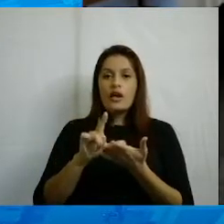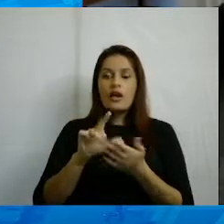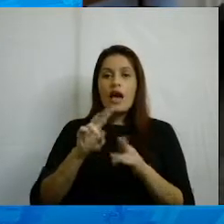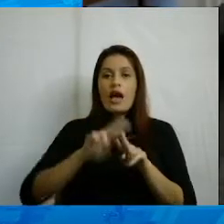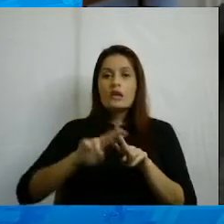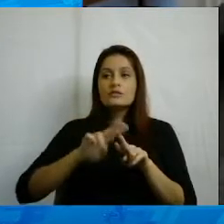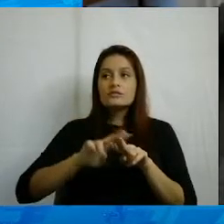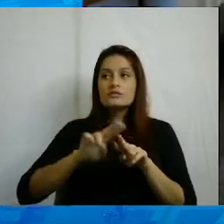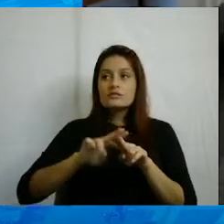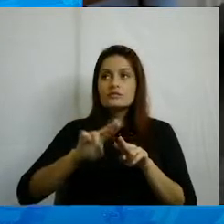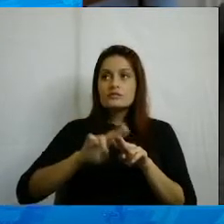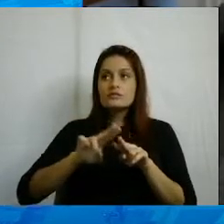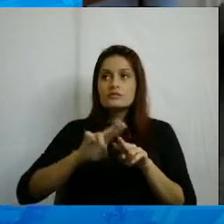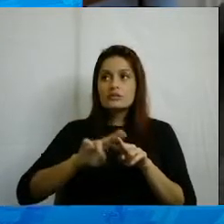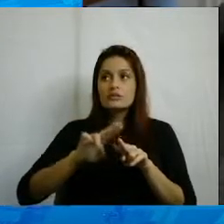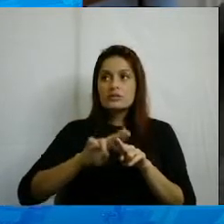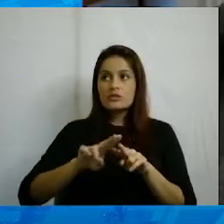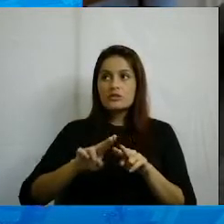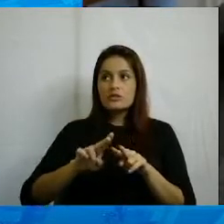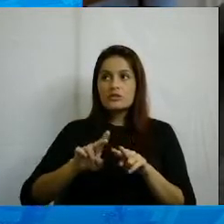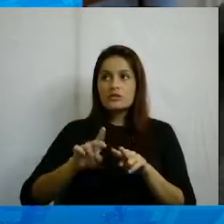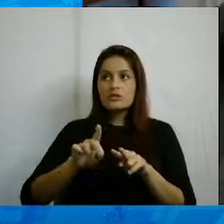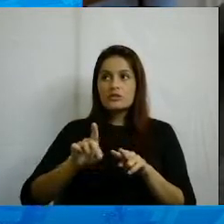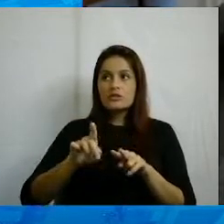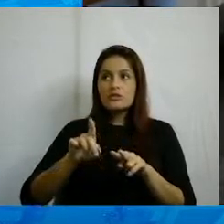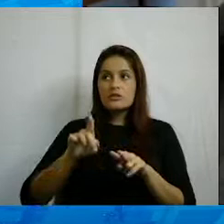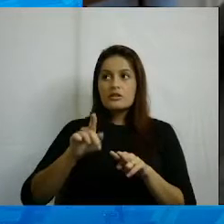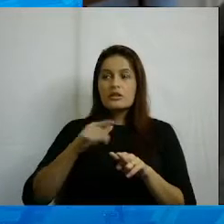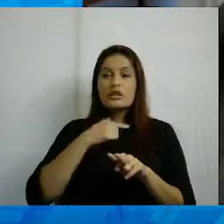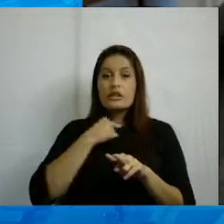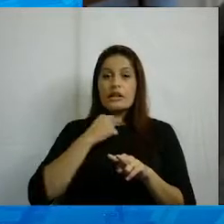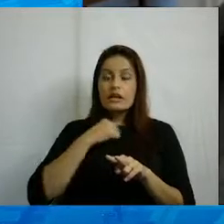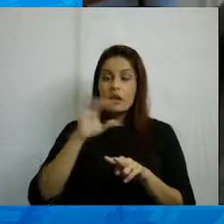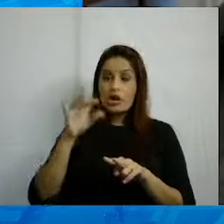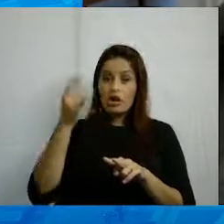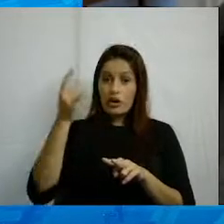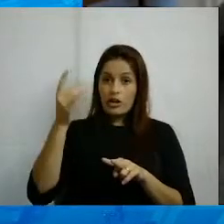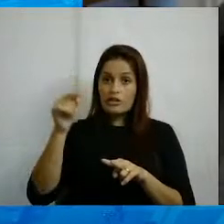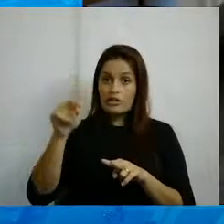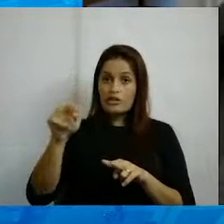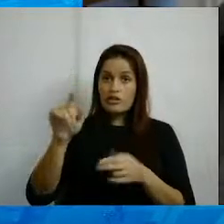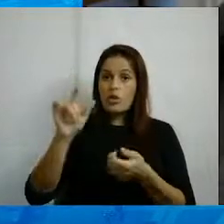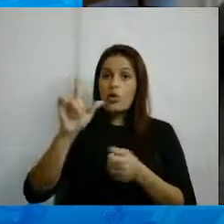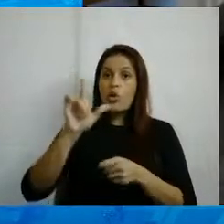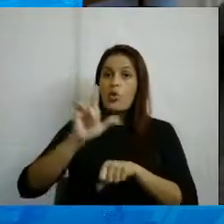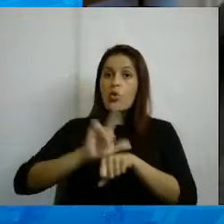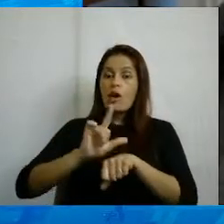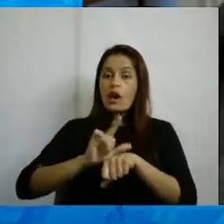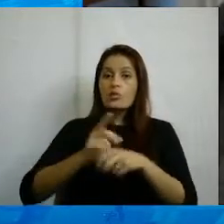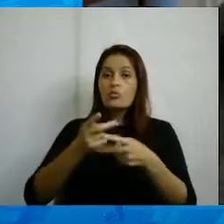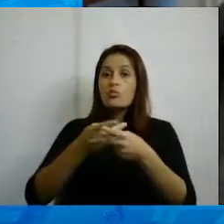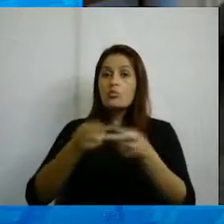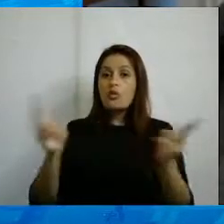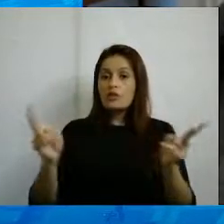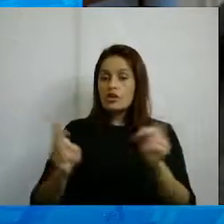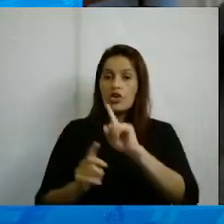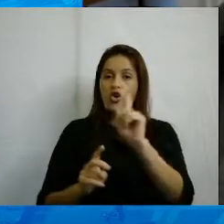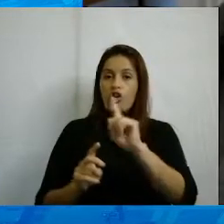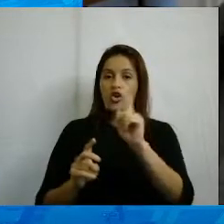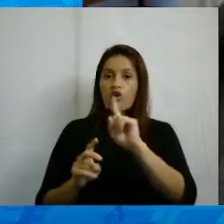sean instalados en estos sectores. Cabe decir que van a ser en espacio público, no van a ser en espacio privado, entonces